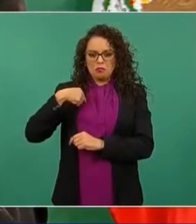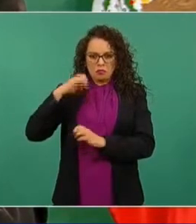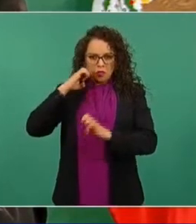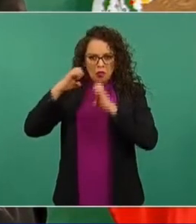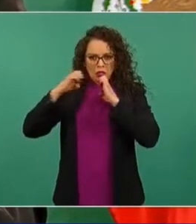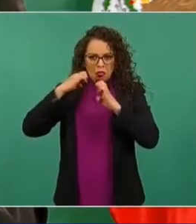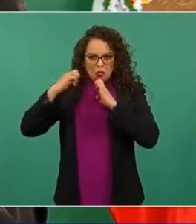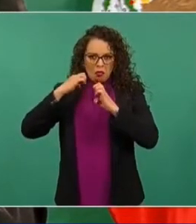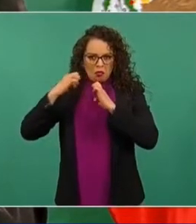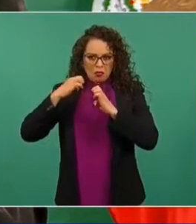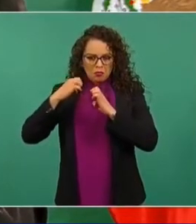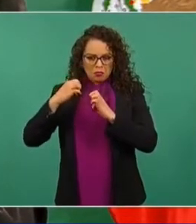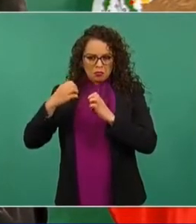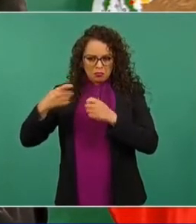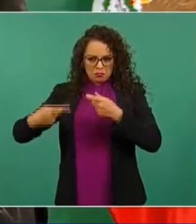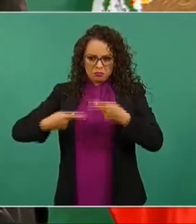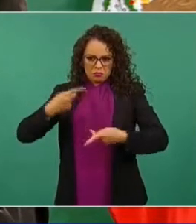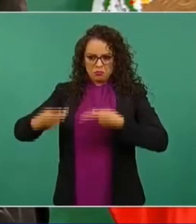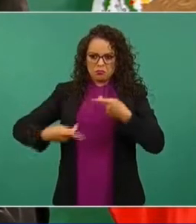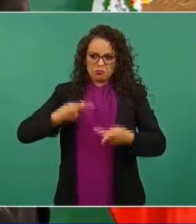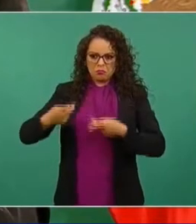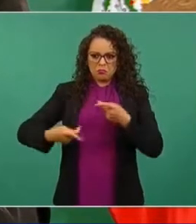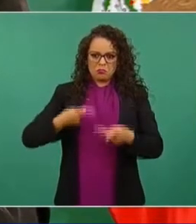y cuestionadora.